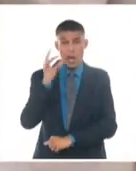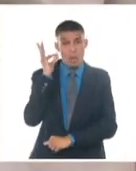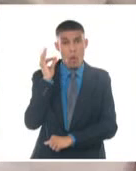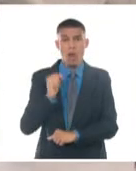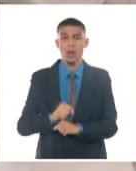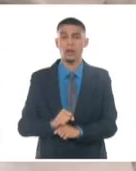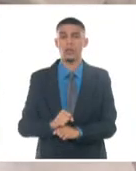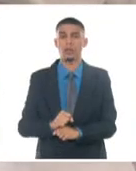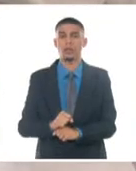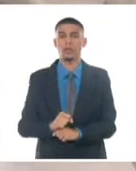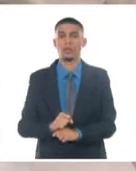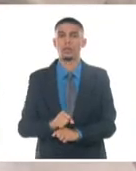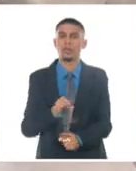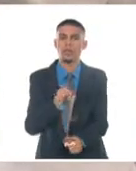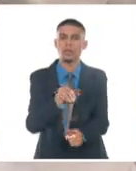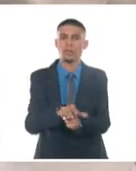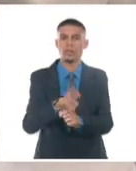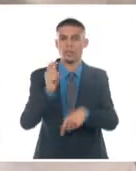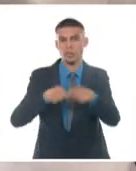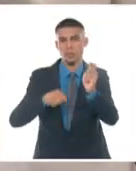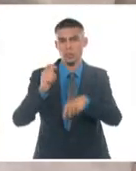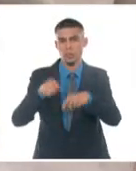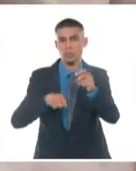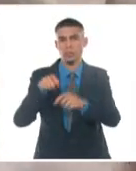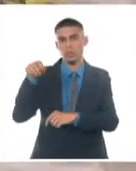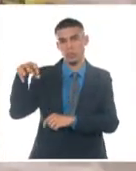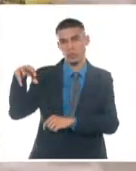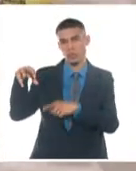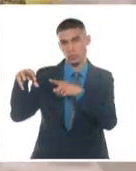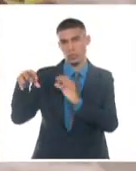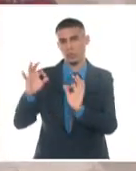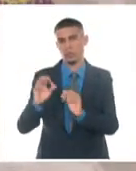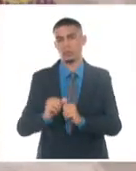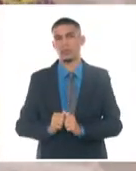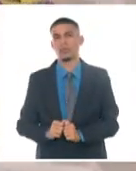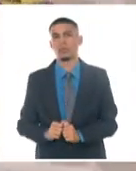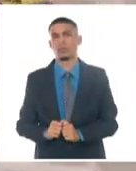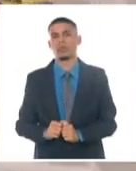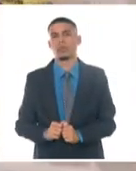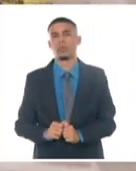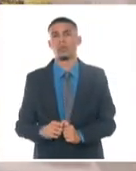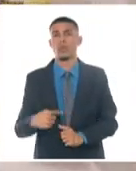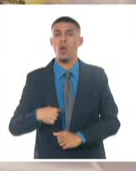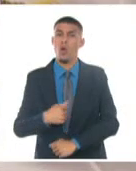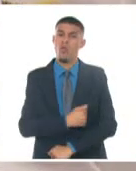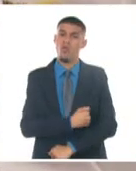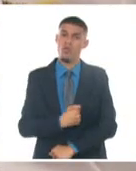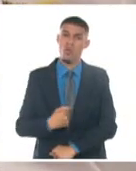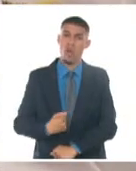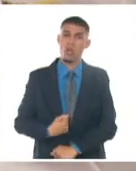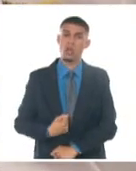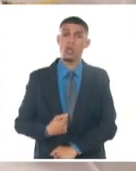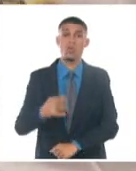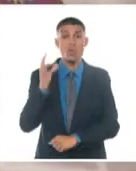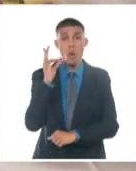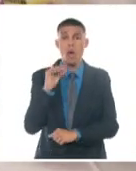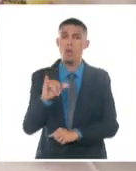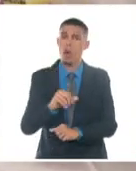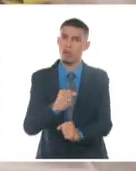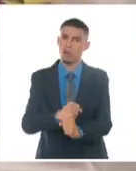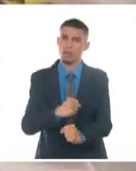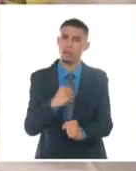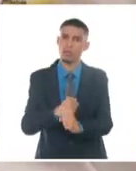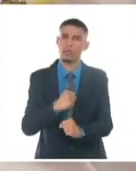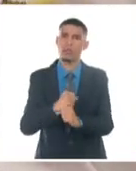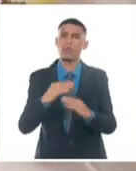Consolación, empezando cirugía mínimo acceso en Pinar del Río. Hicimos un esfuerzo grande y ella trabajando también, y en la